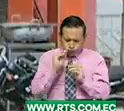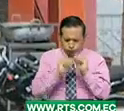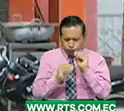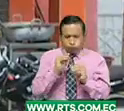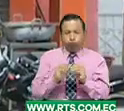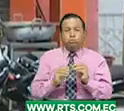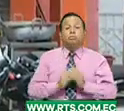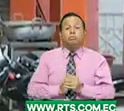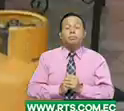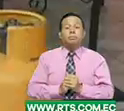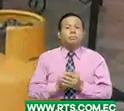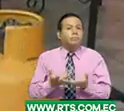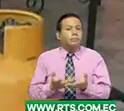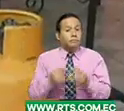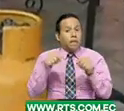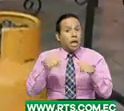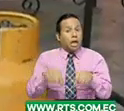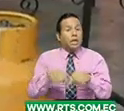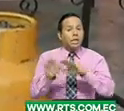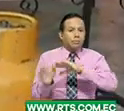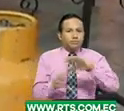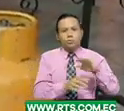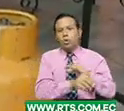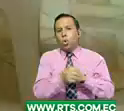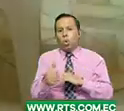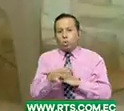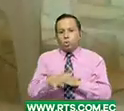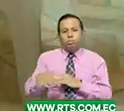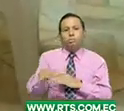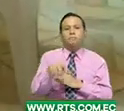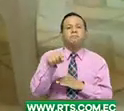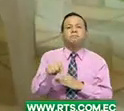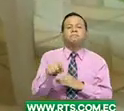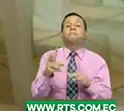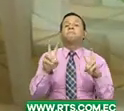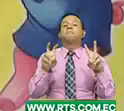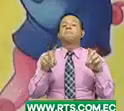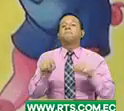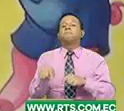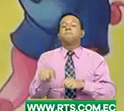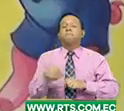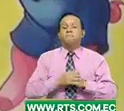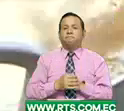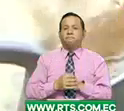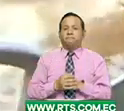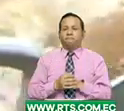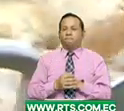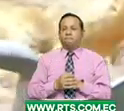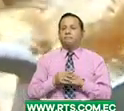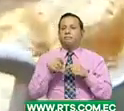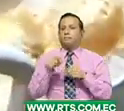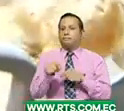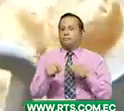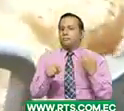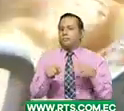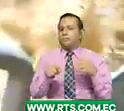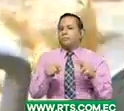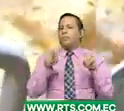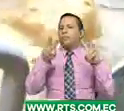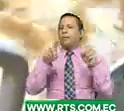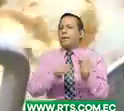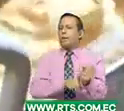podemos irnos de Durán sin visitar uno de los negocios tradicionales de este cantón guayacense, donde se ofrece la tradicional